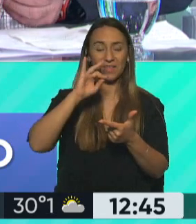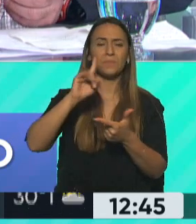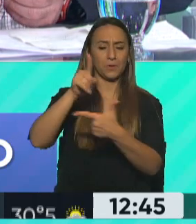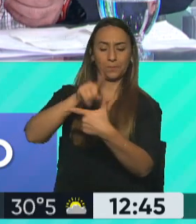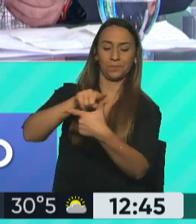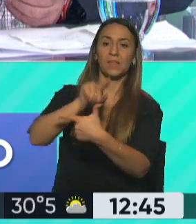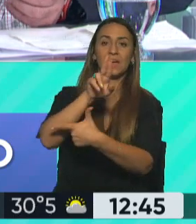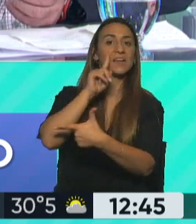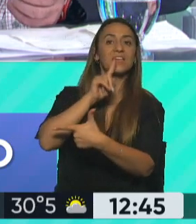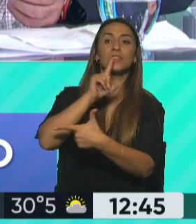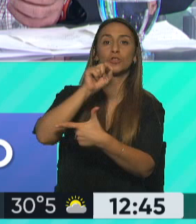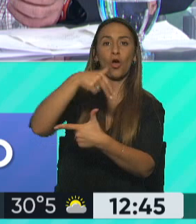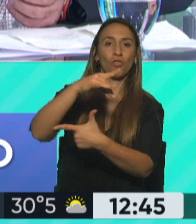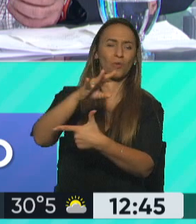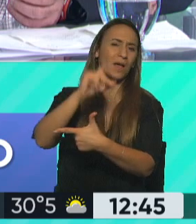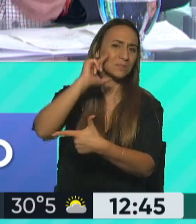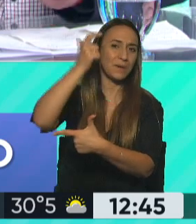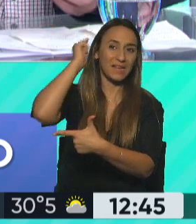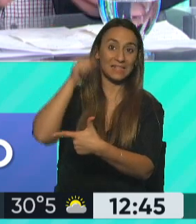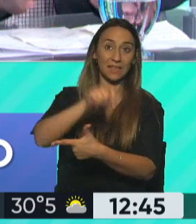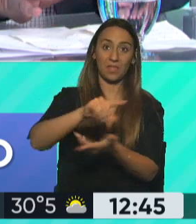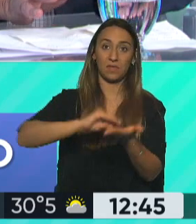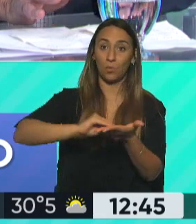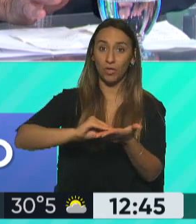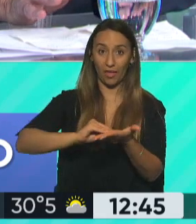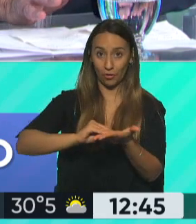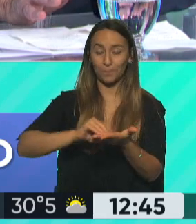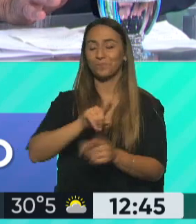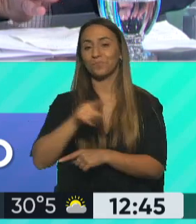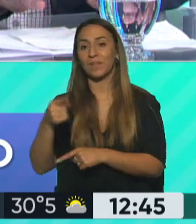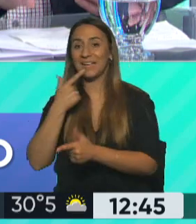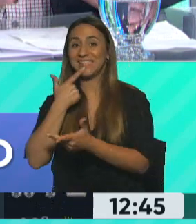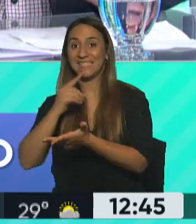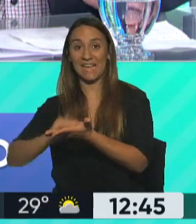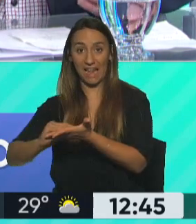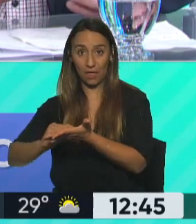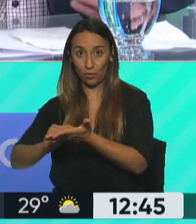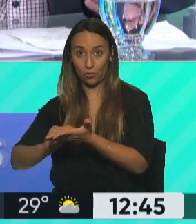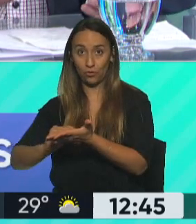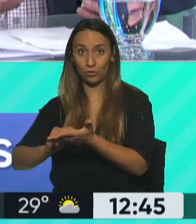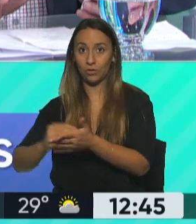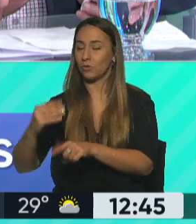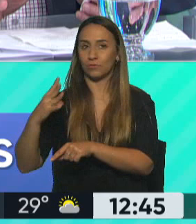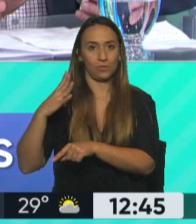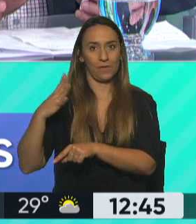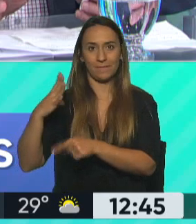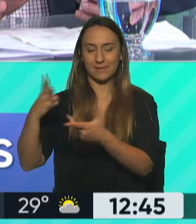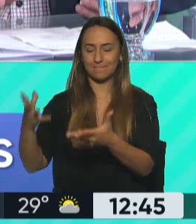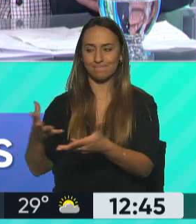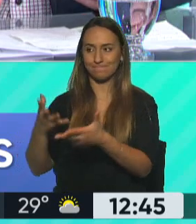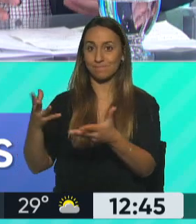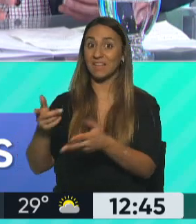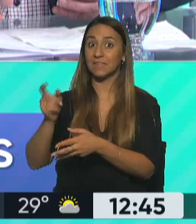experiencia parlamentaria en la Cámara de Diputados. En el Senado Nacional todavía no vemos quién puede